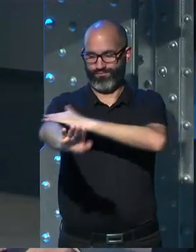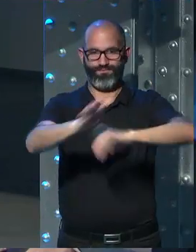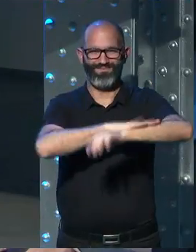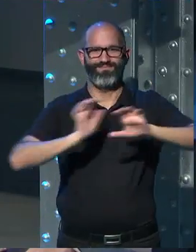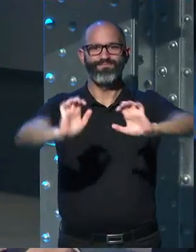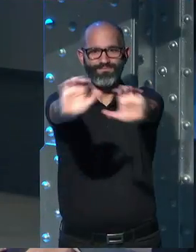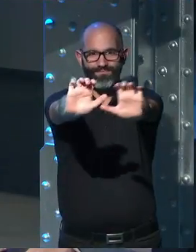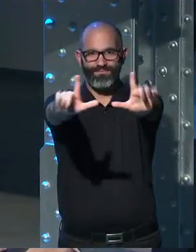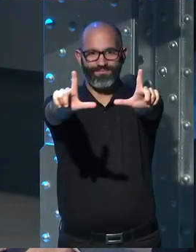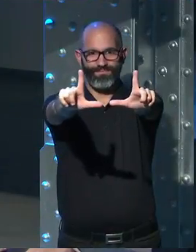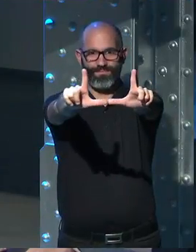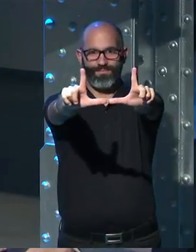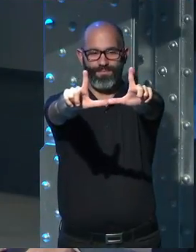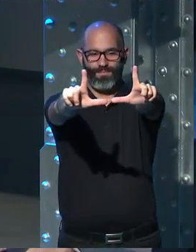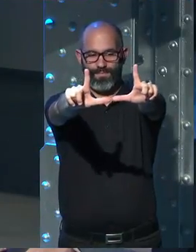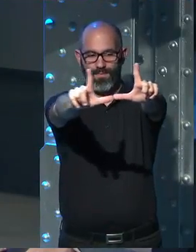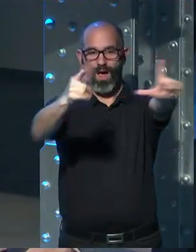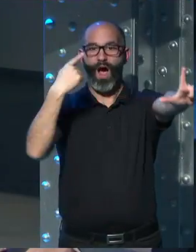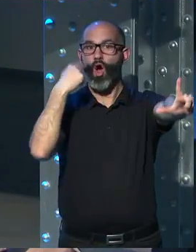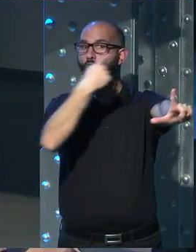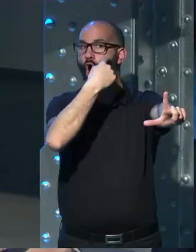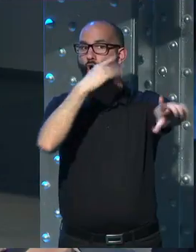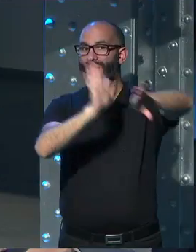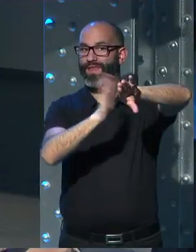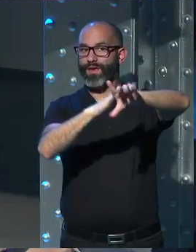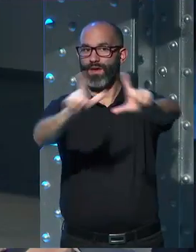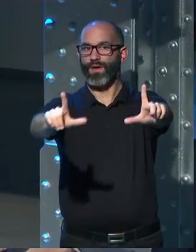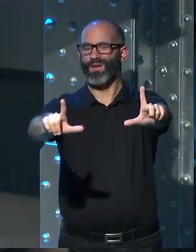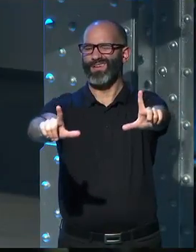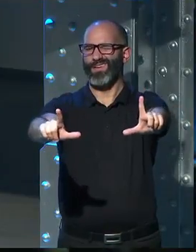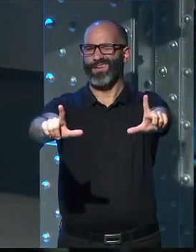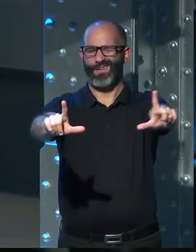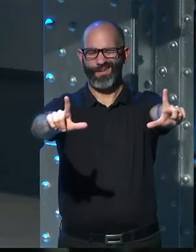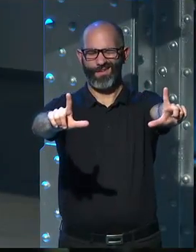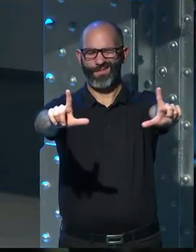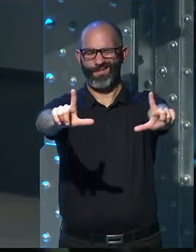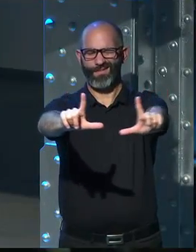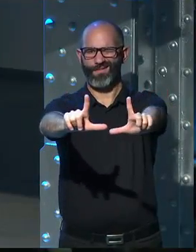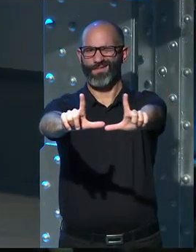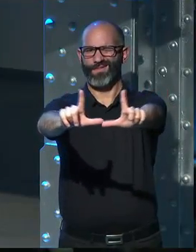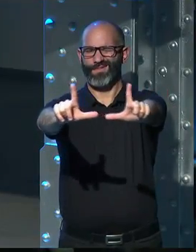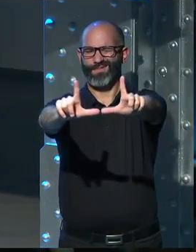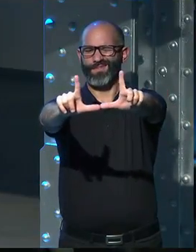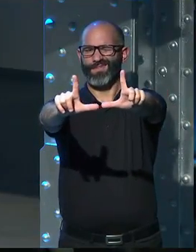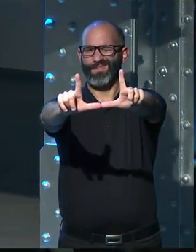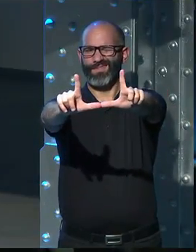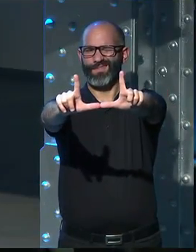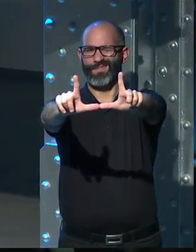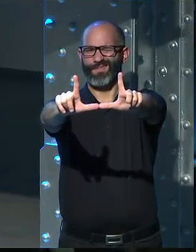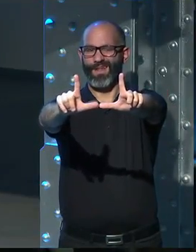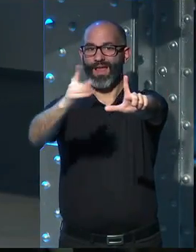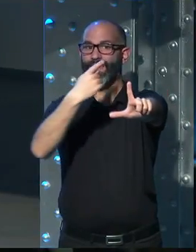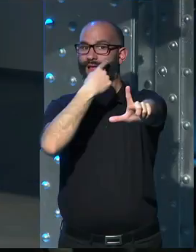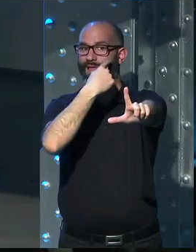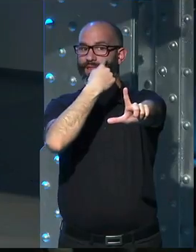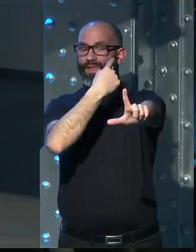Ahora vamos a guiñar el ojo izquierdo y al mismo tiempo observamos la punta del dedo